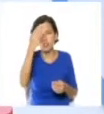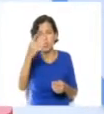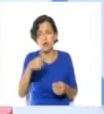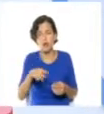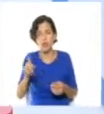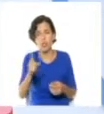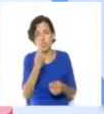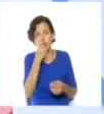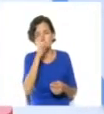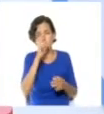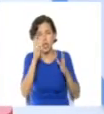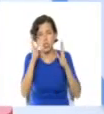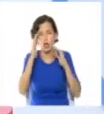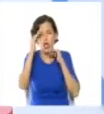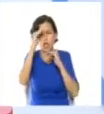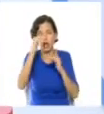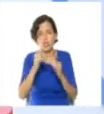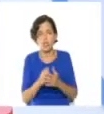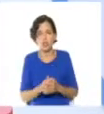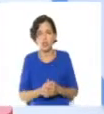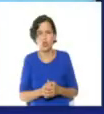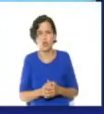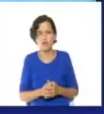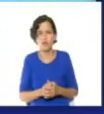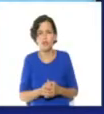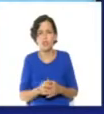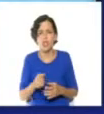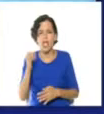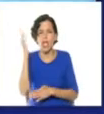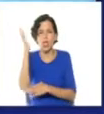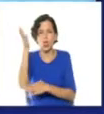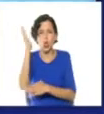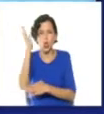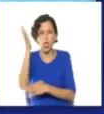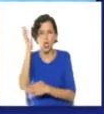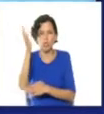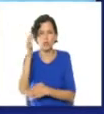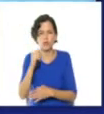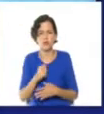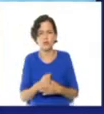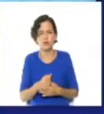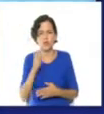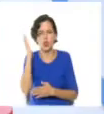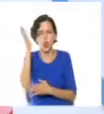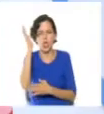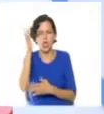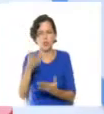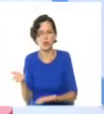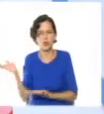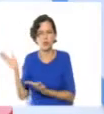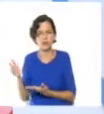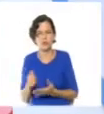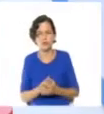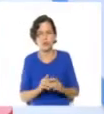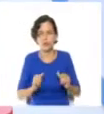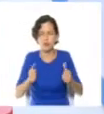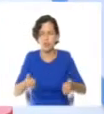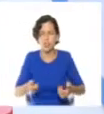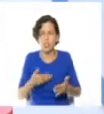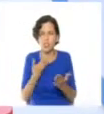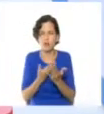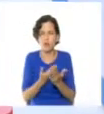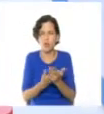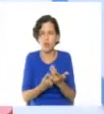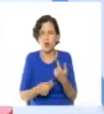están en primer año atentos, por favor, el Congreso de Angostura. En este Congreso de Angostura da pie a que se